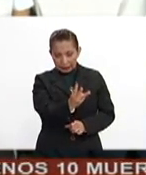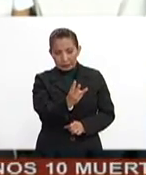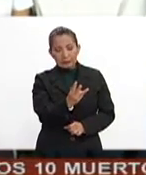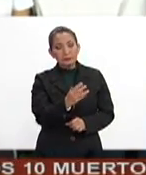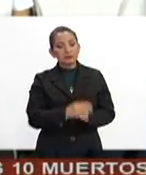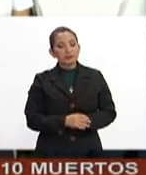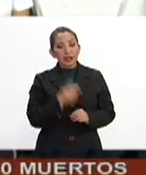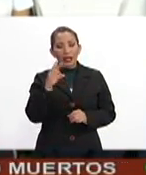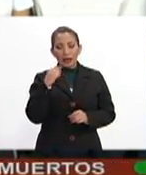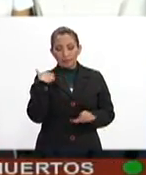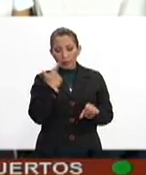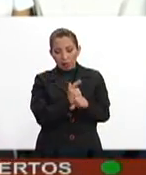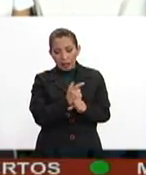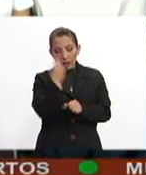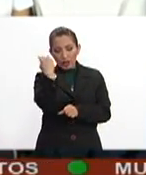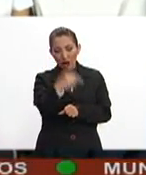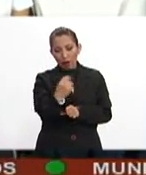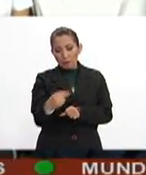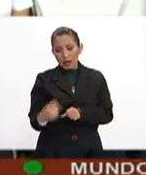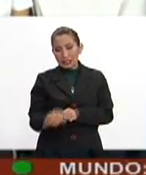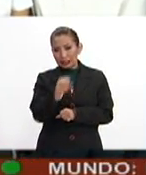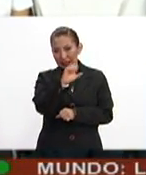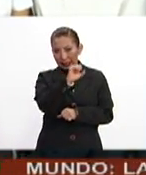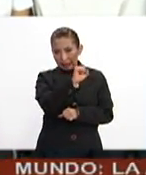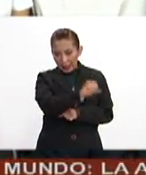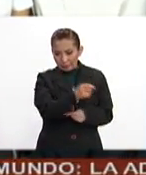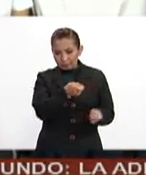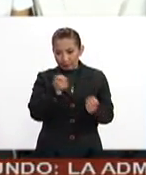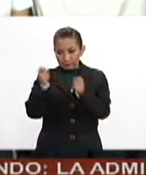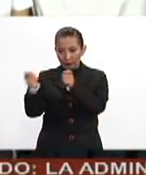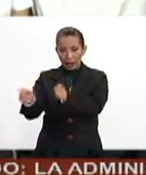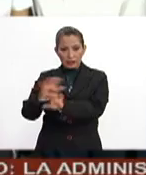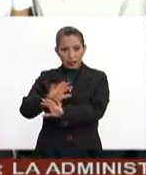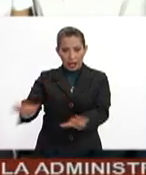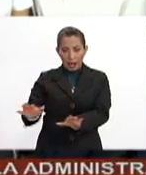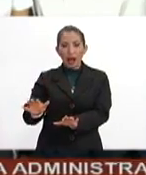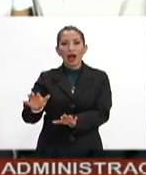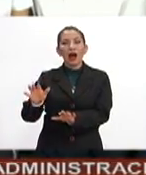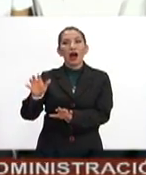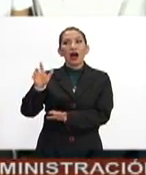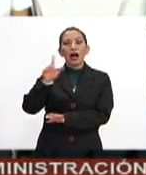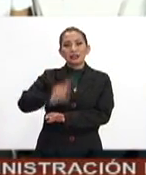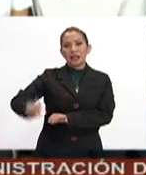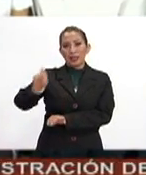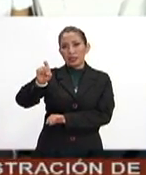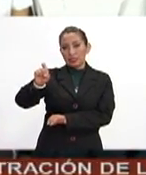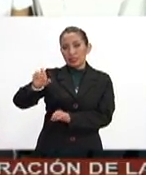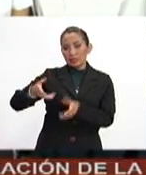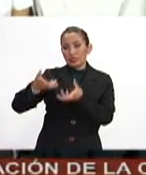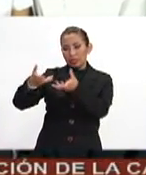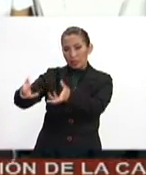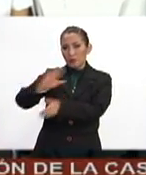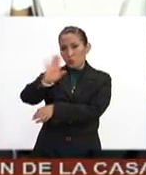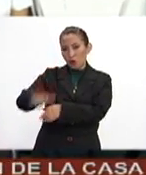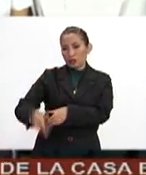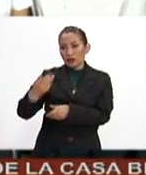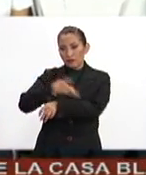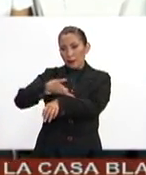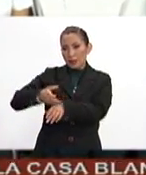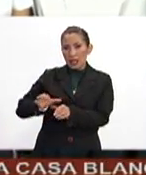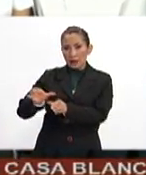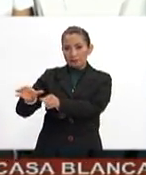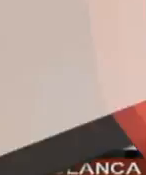193, identificados 60 y se han entregado ya 100 cadáveres a